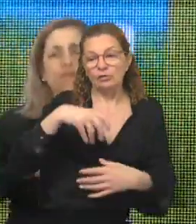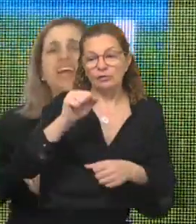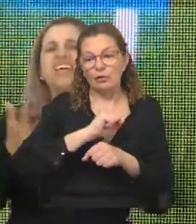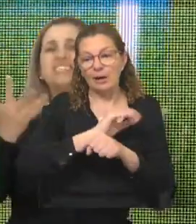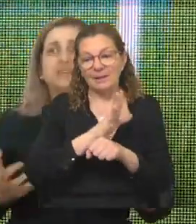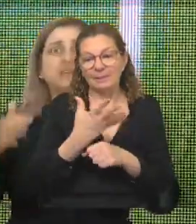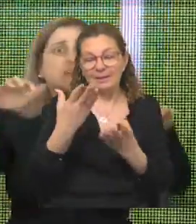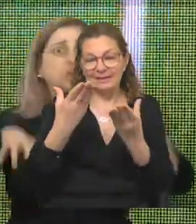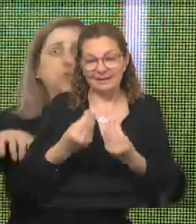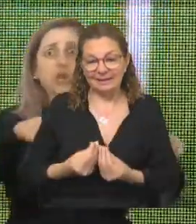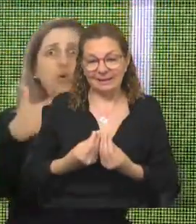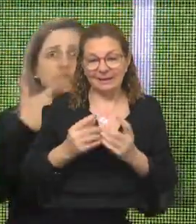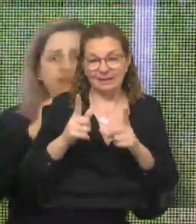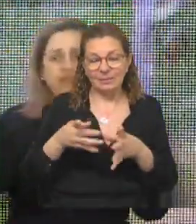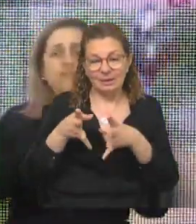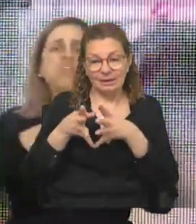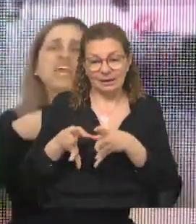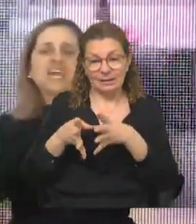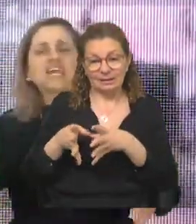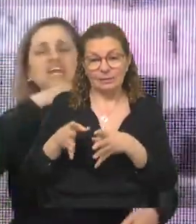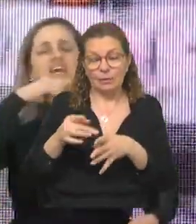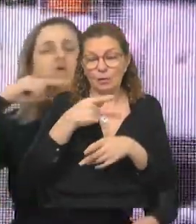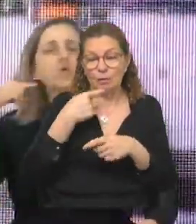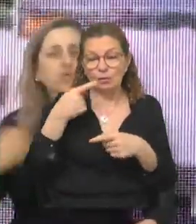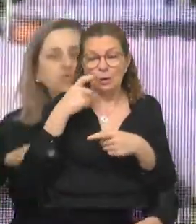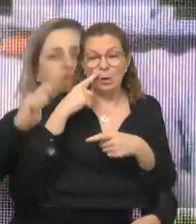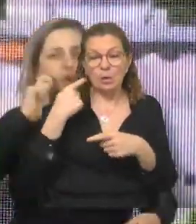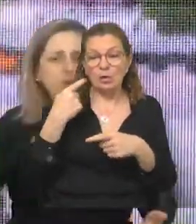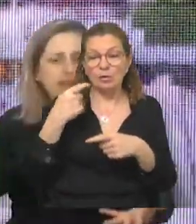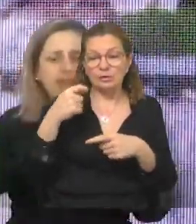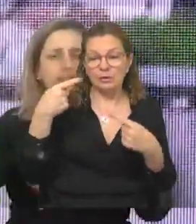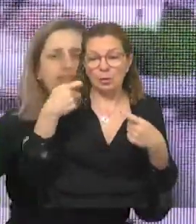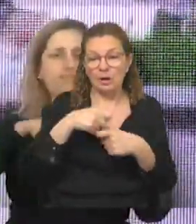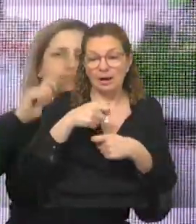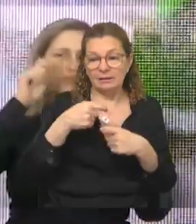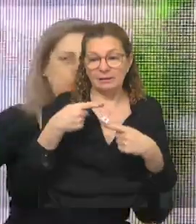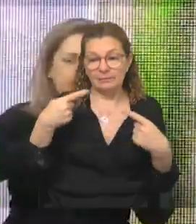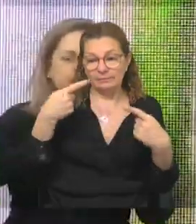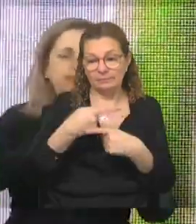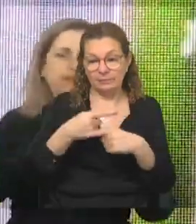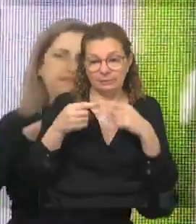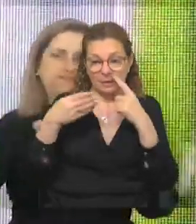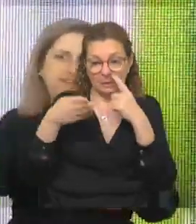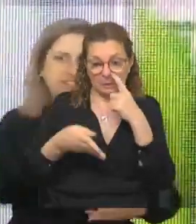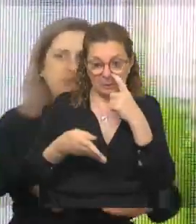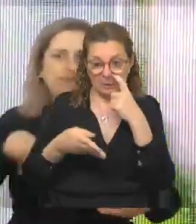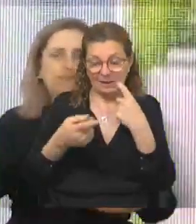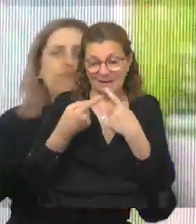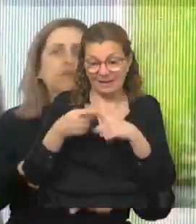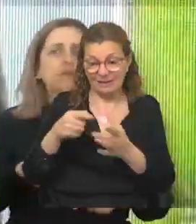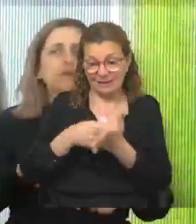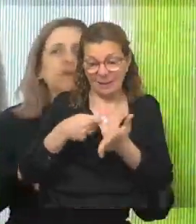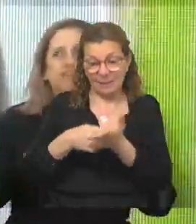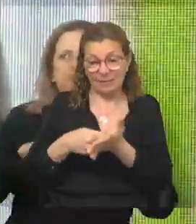la sequía la guerra de Rusia contra Ucrania la invasión rusa Ucrania eh Y la diferencia de